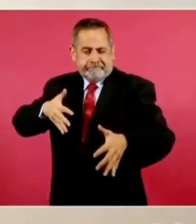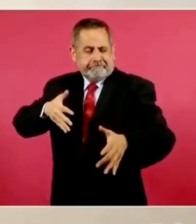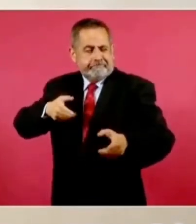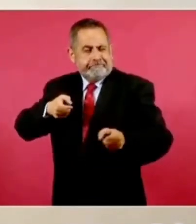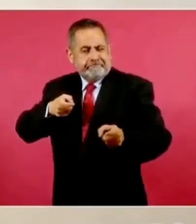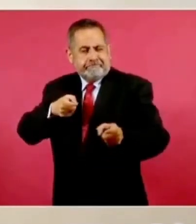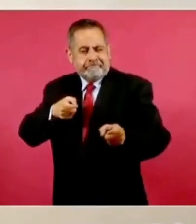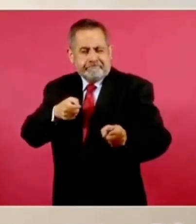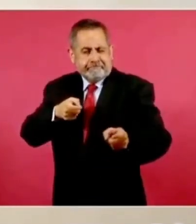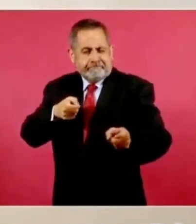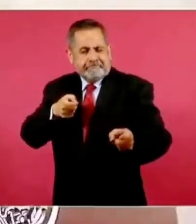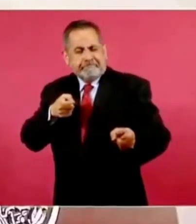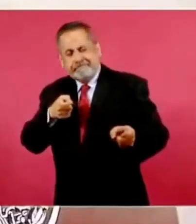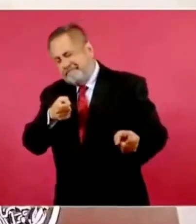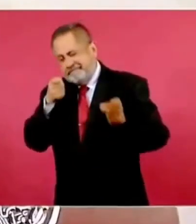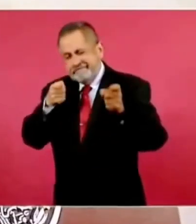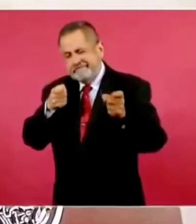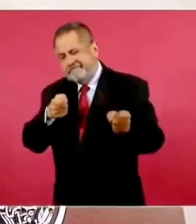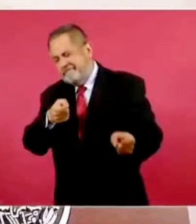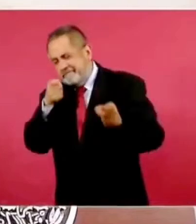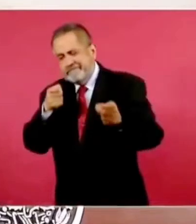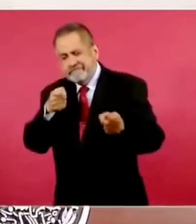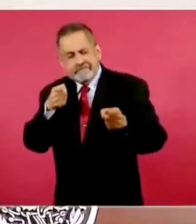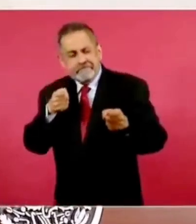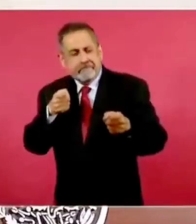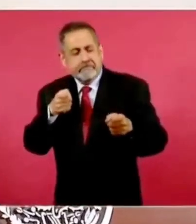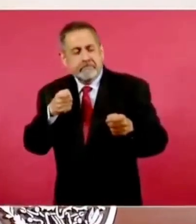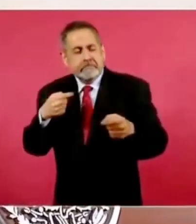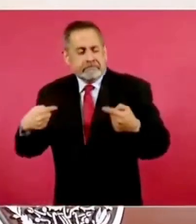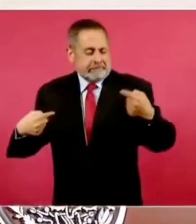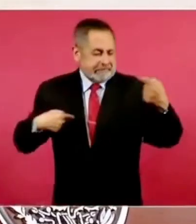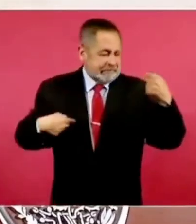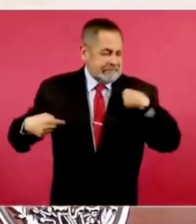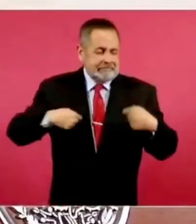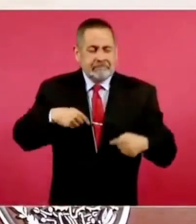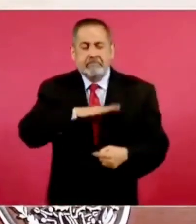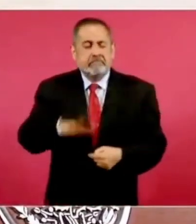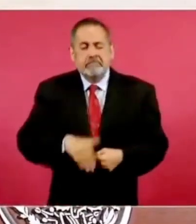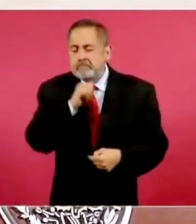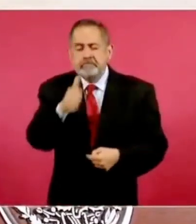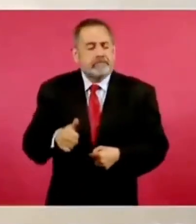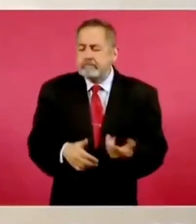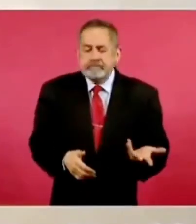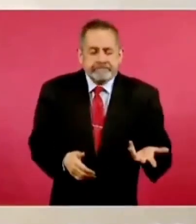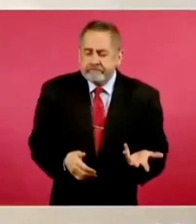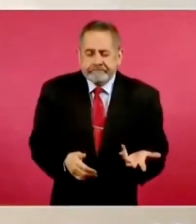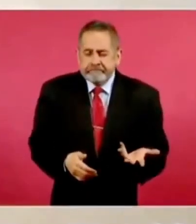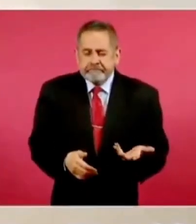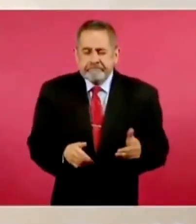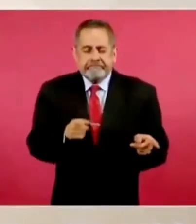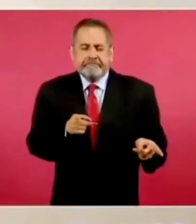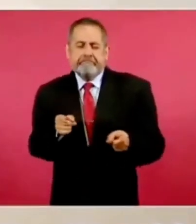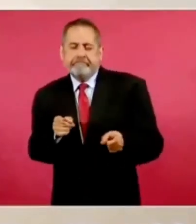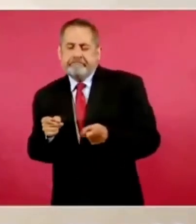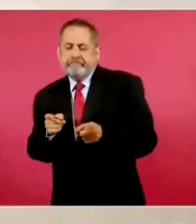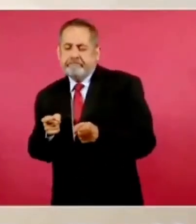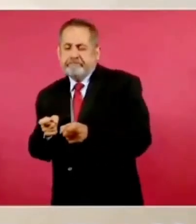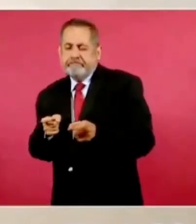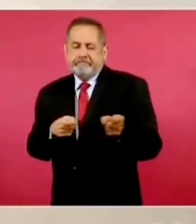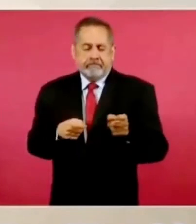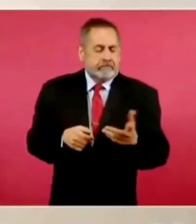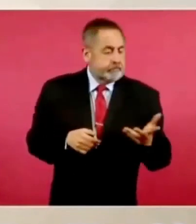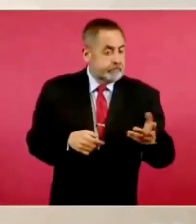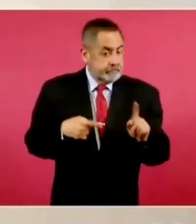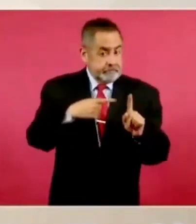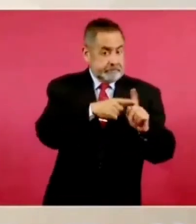Le dieron varios tiros sin matarlo. Y el sargento del pelotón tuvo que ordenar